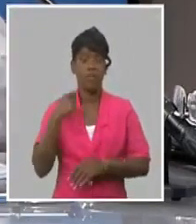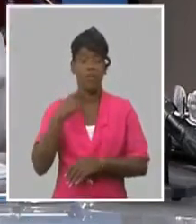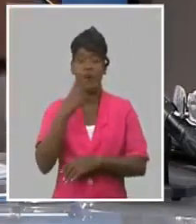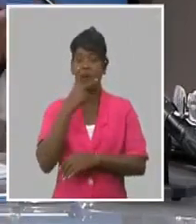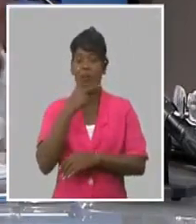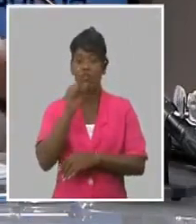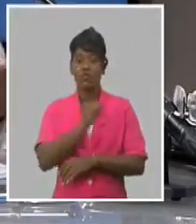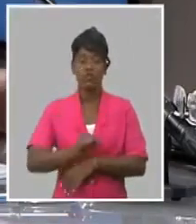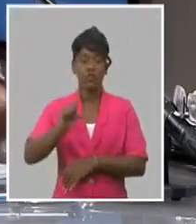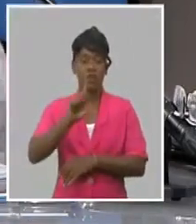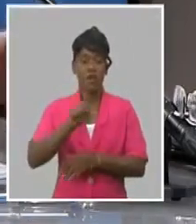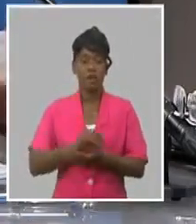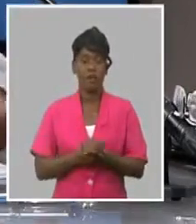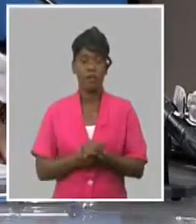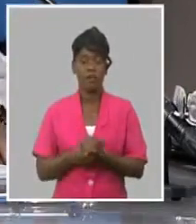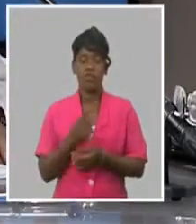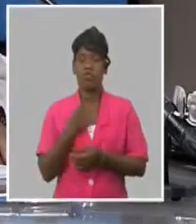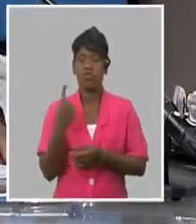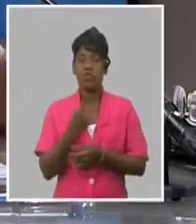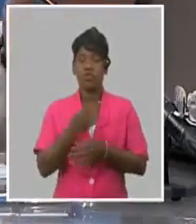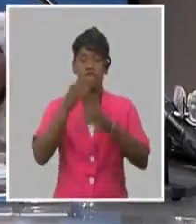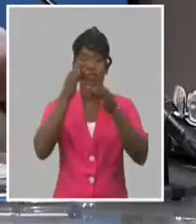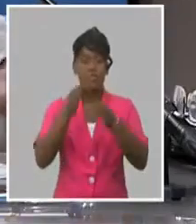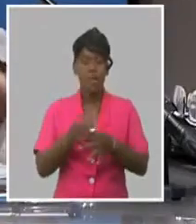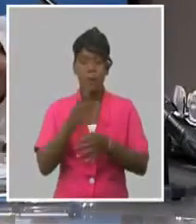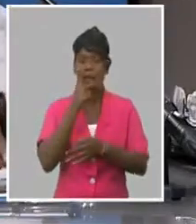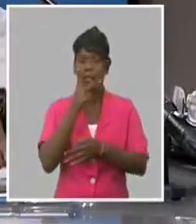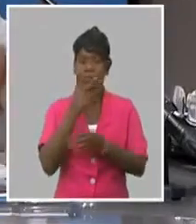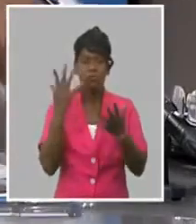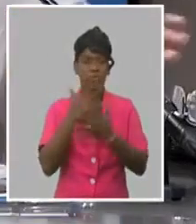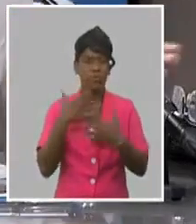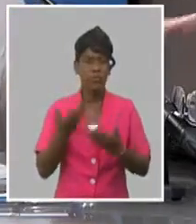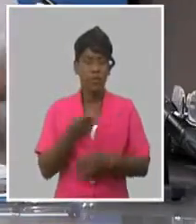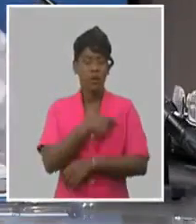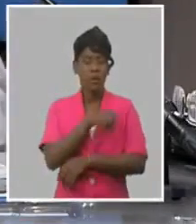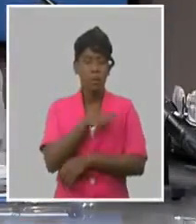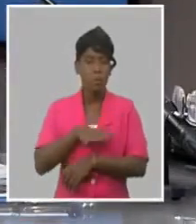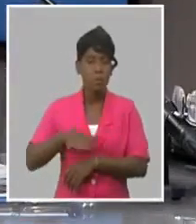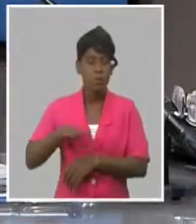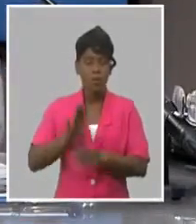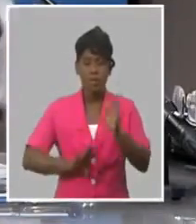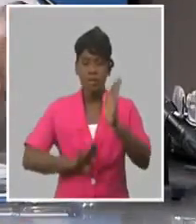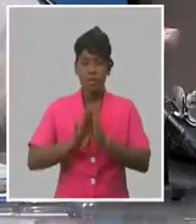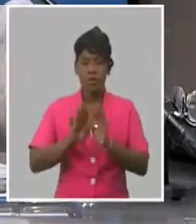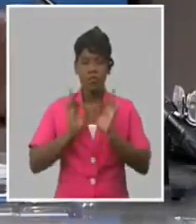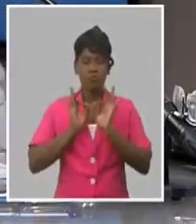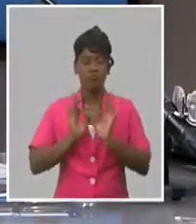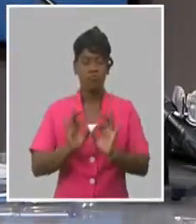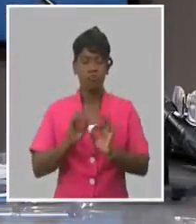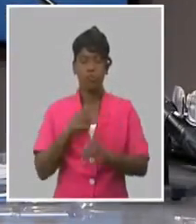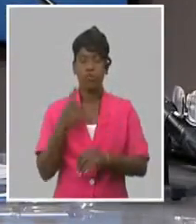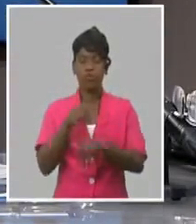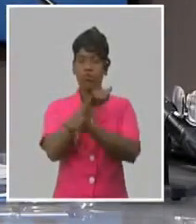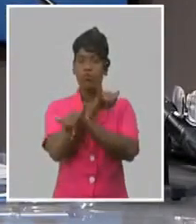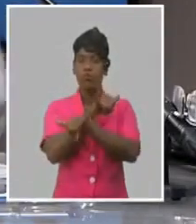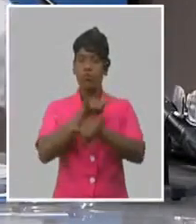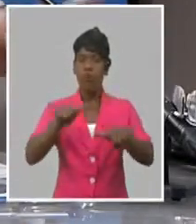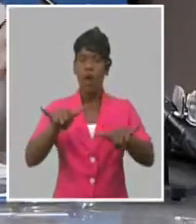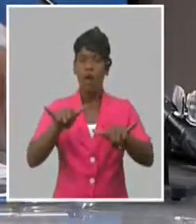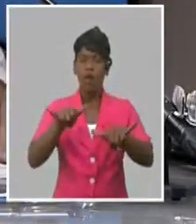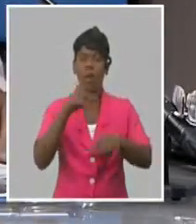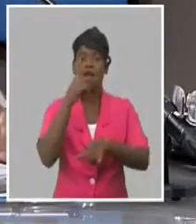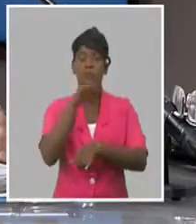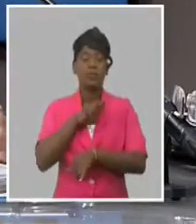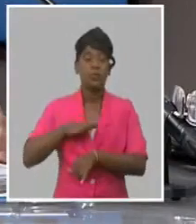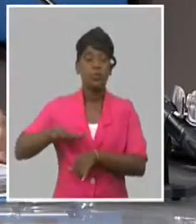quiero decir que todo lo que se ha hecho en Cuba en distribución de la riqueza nos ha permitido estar aquí hasta ahora con la igualdad que tenemos. Lo que